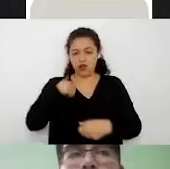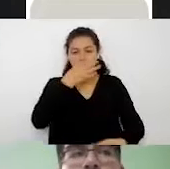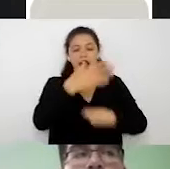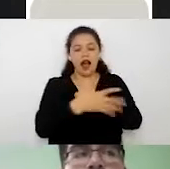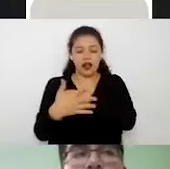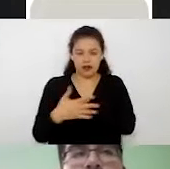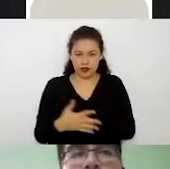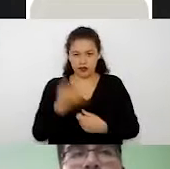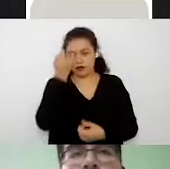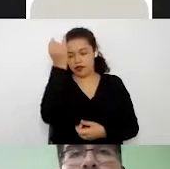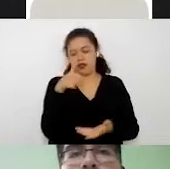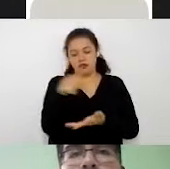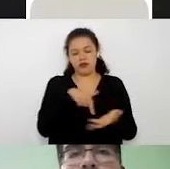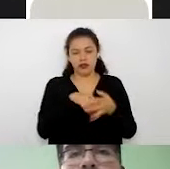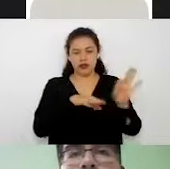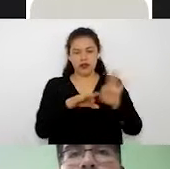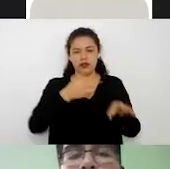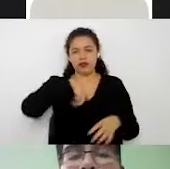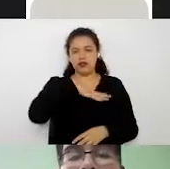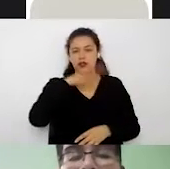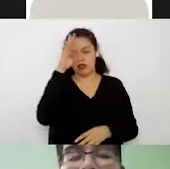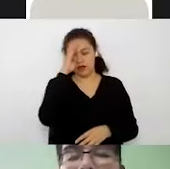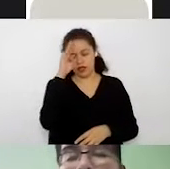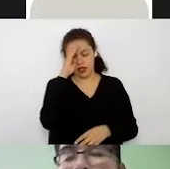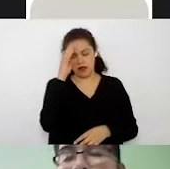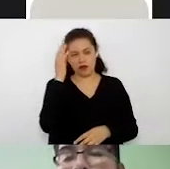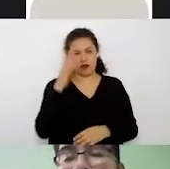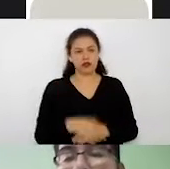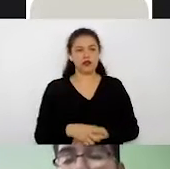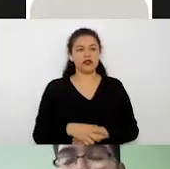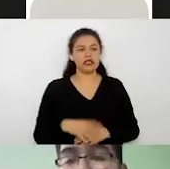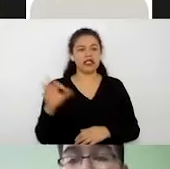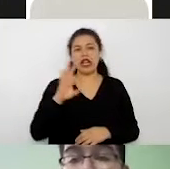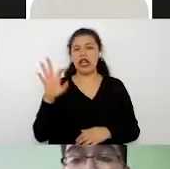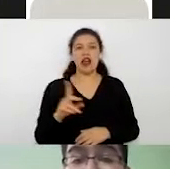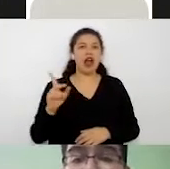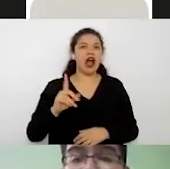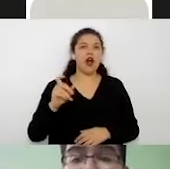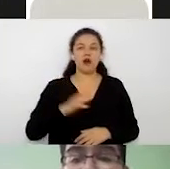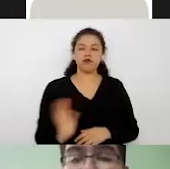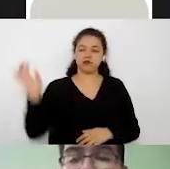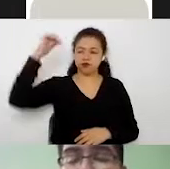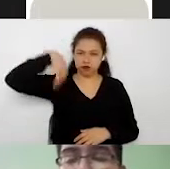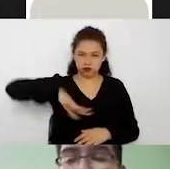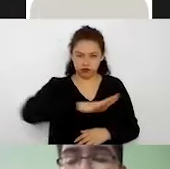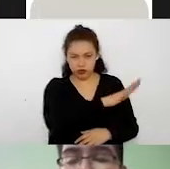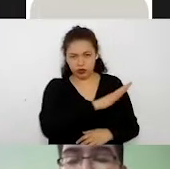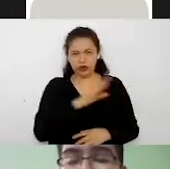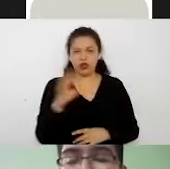si nosotros estamos pensando en que a lo mejor un maremoto o un tsunami no va a